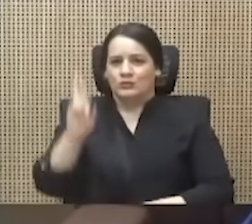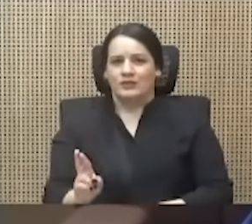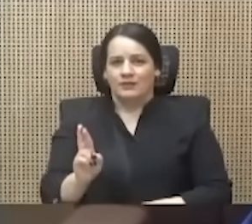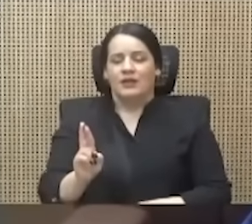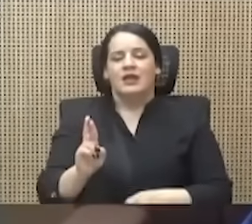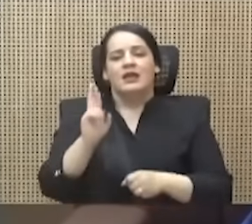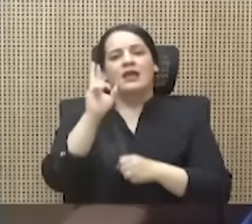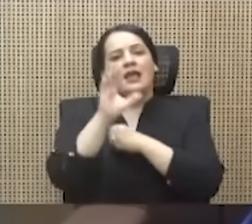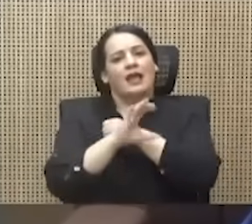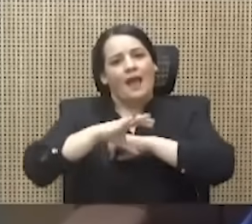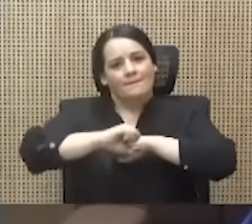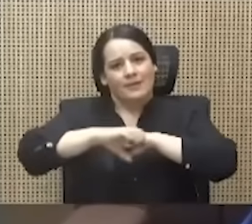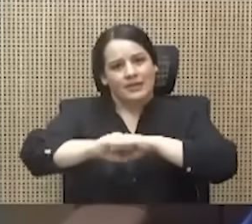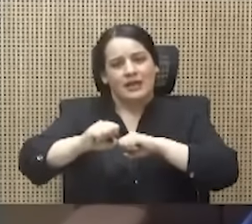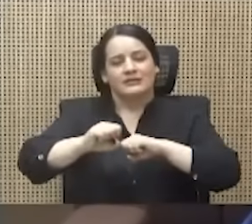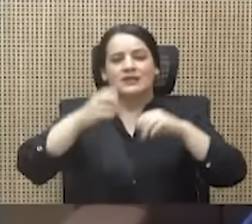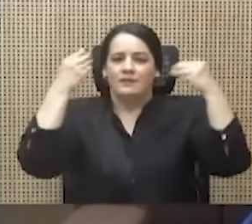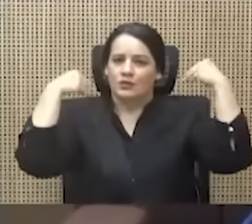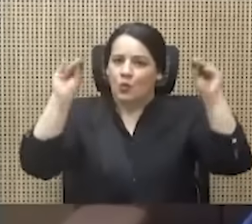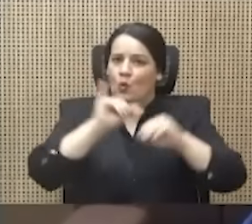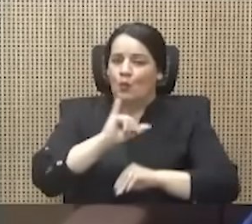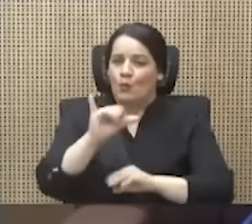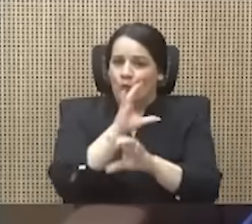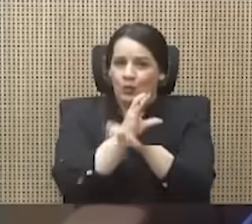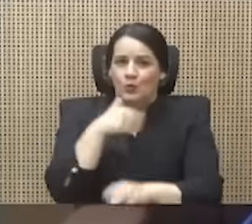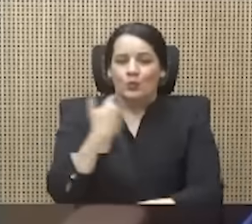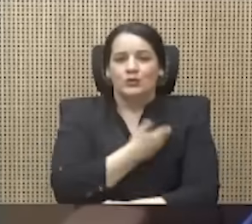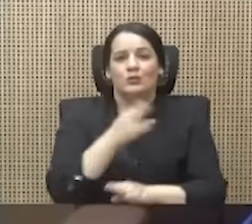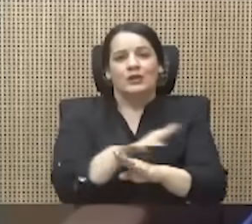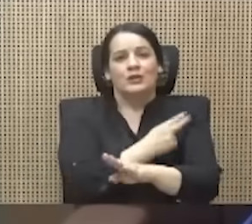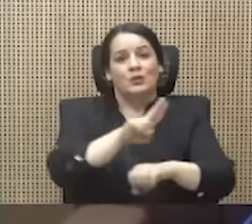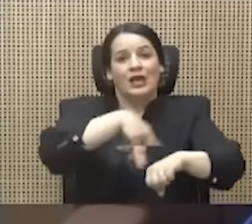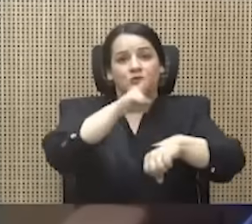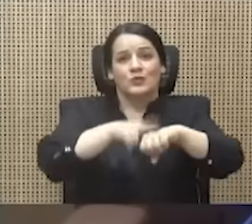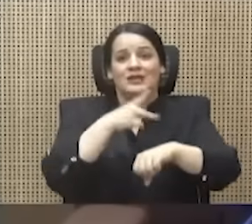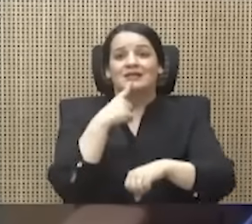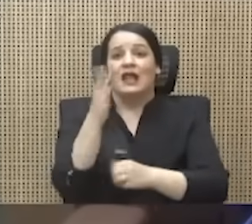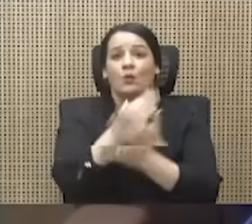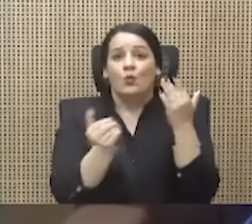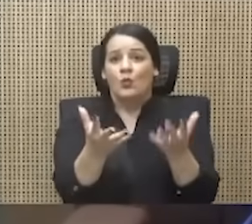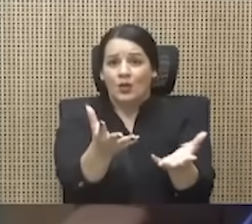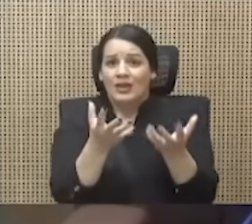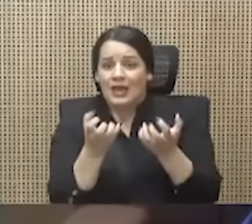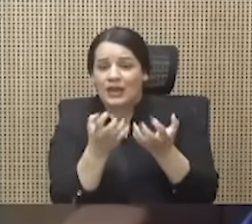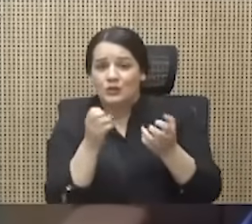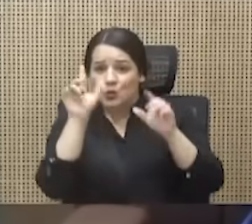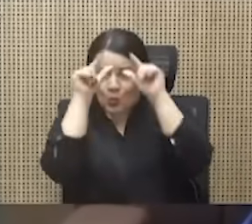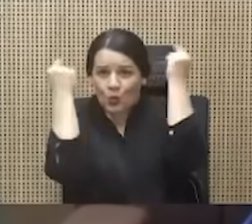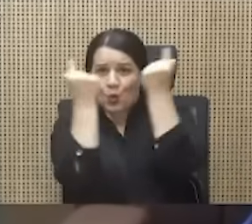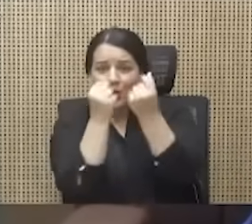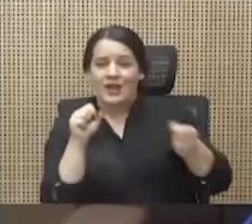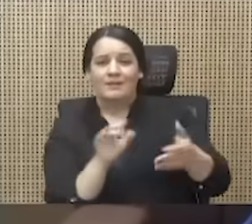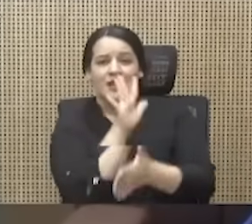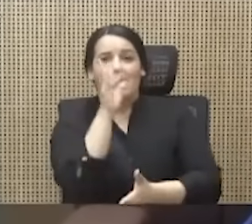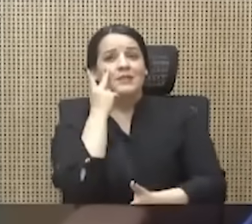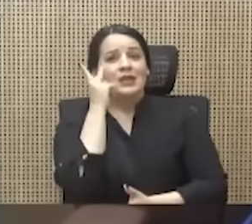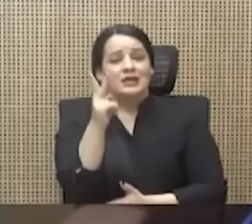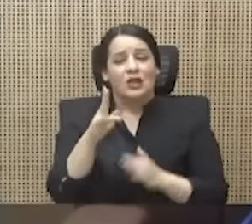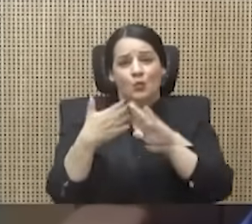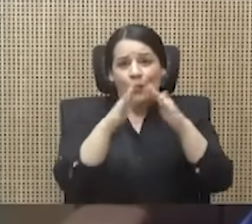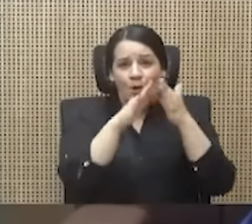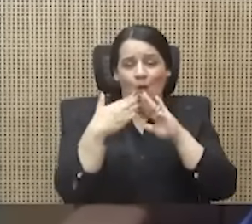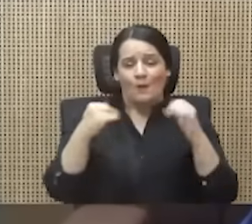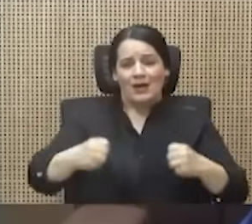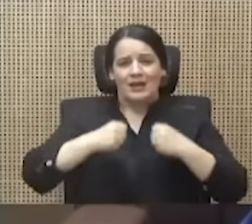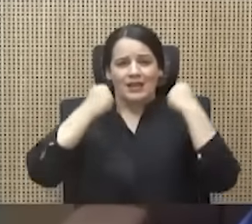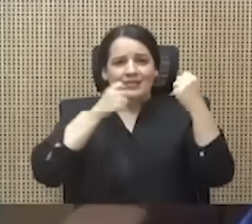se vendió como conservador? Nuestro himno nacional dice: cuando alguno pretenda tu gloria manchar, verás a tu pueblo valiente y viril. Llegó